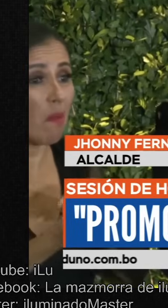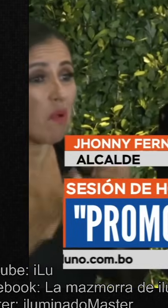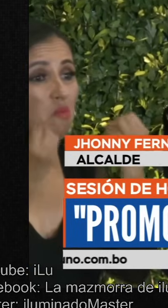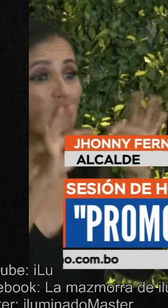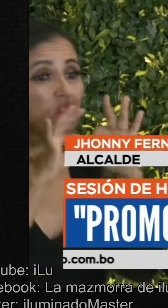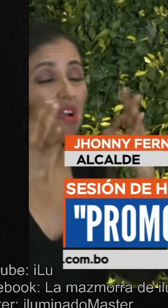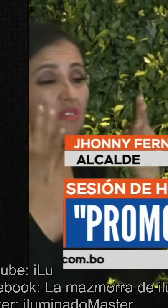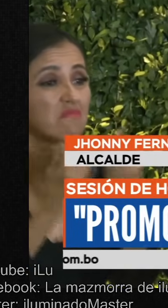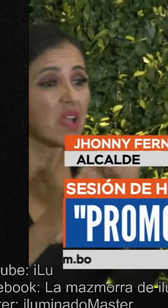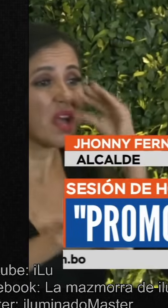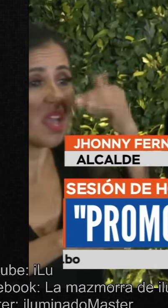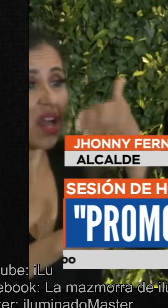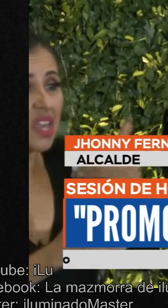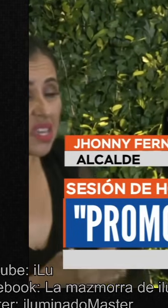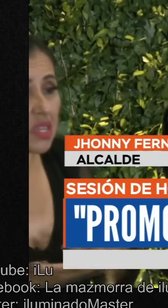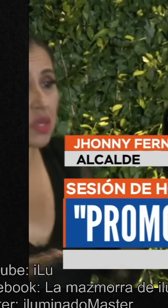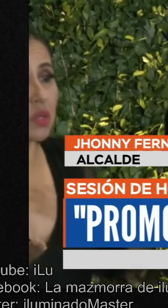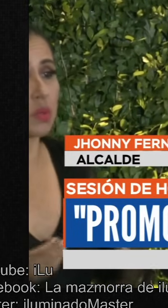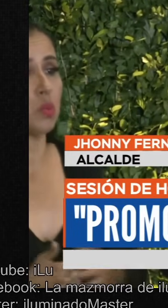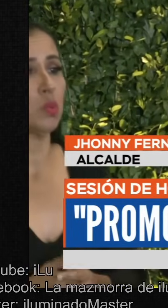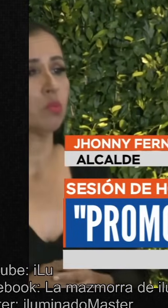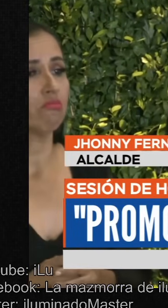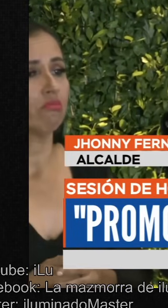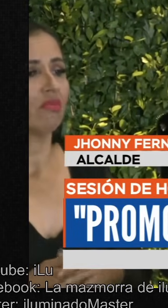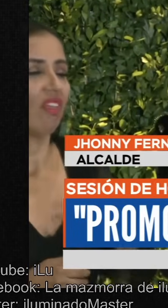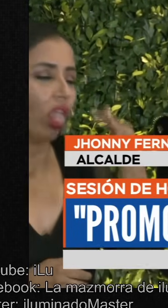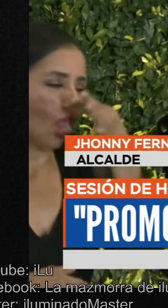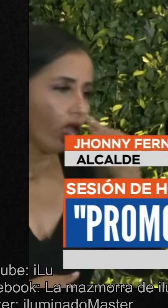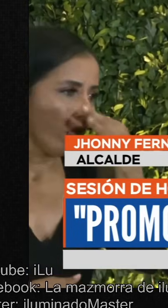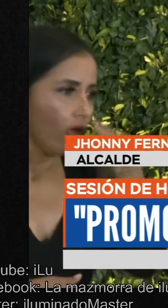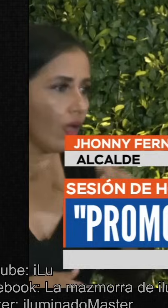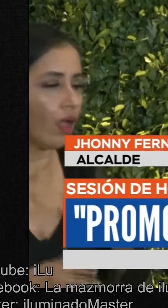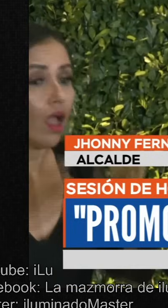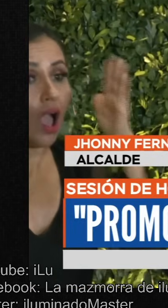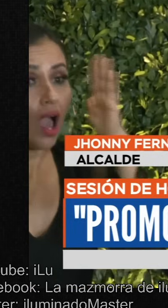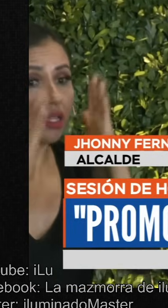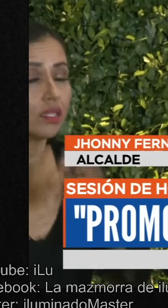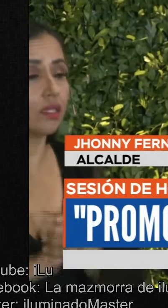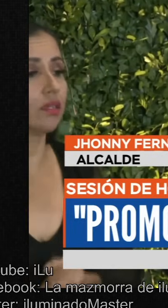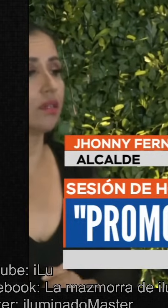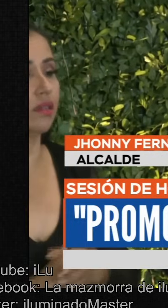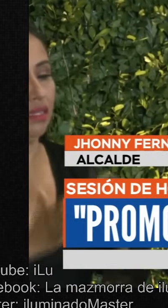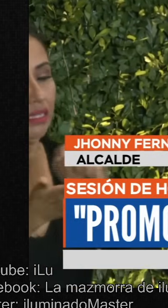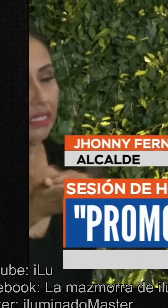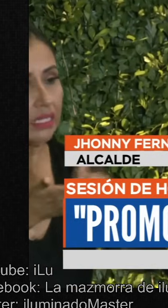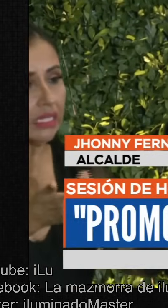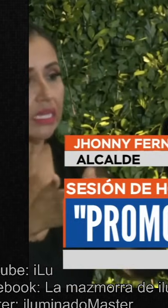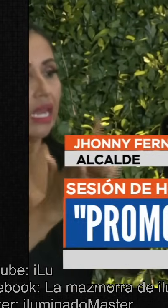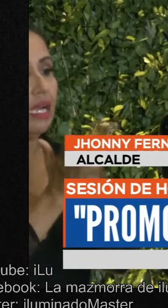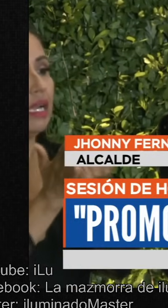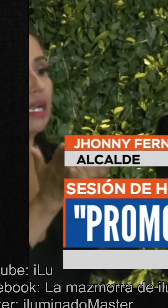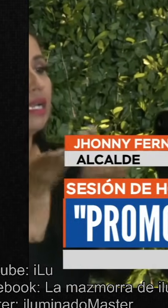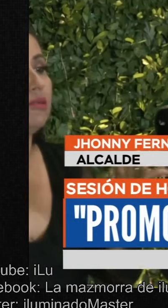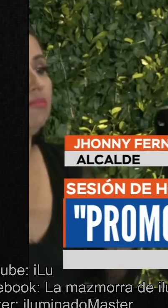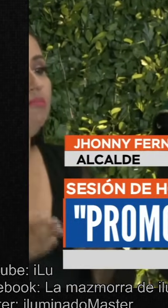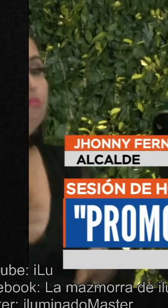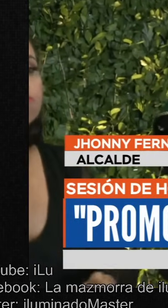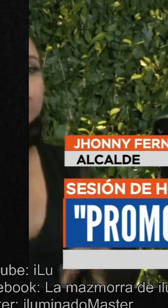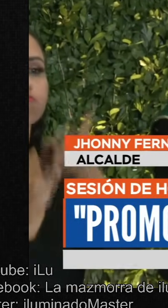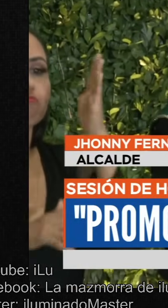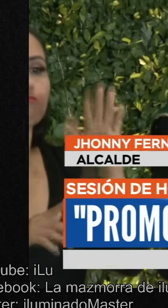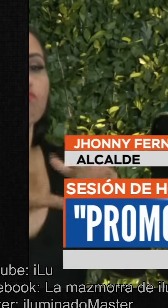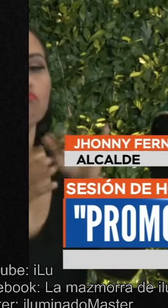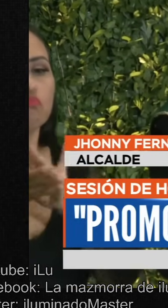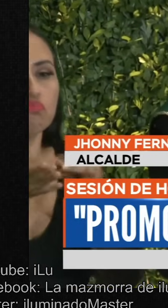familias llegaban con sus hijos con una gripe o cualquier problema, lo atendían, lo registraban en un libro y se iba